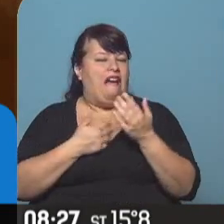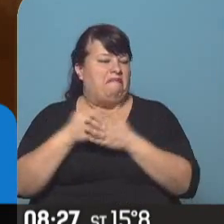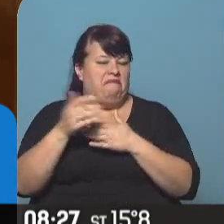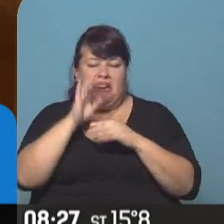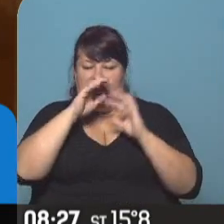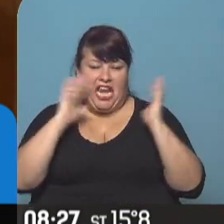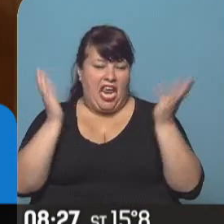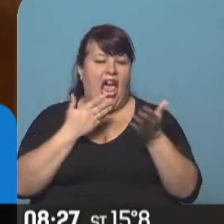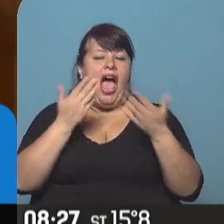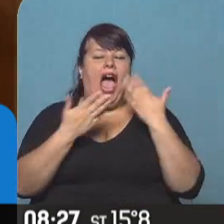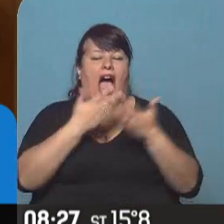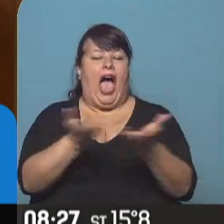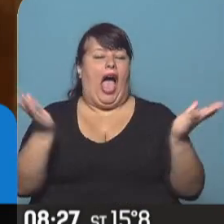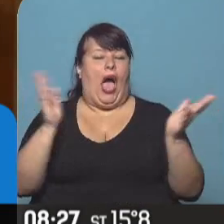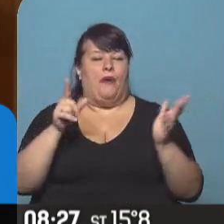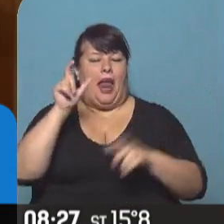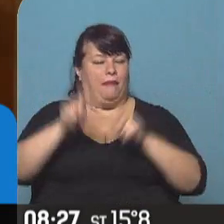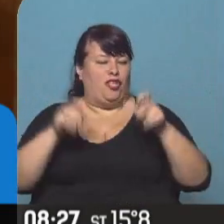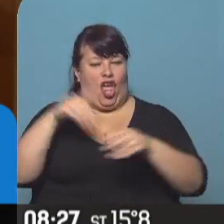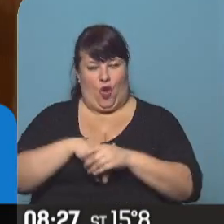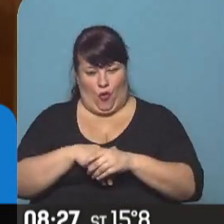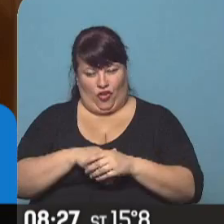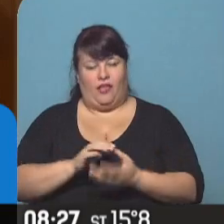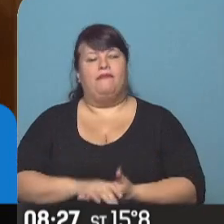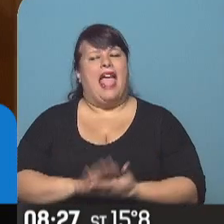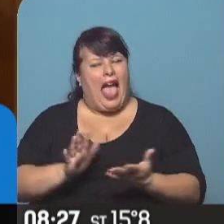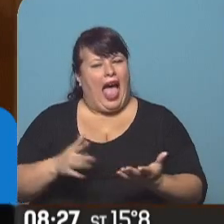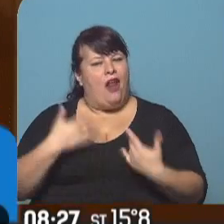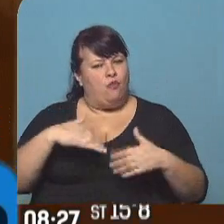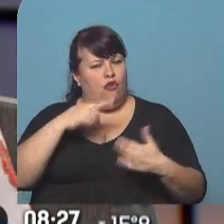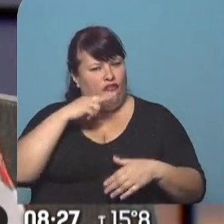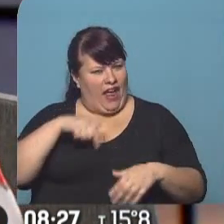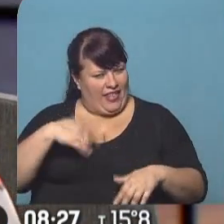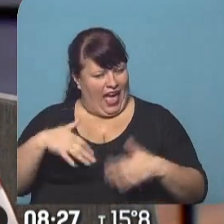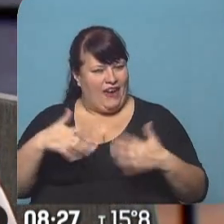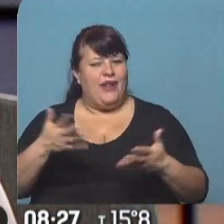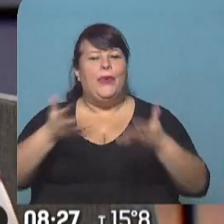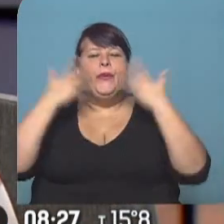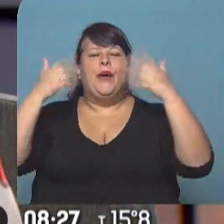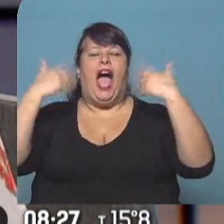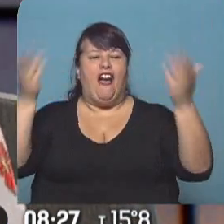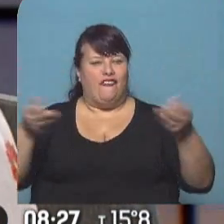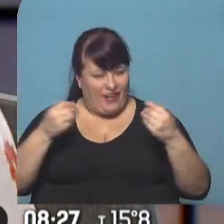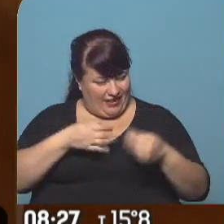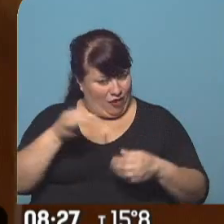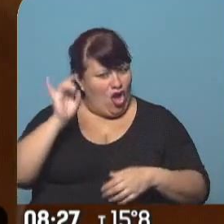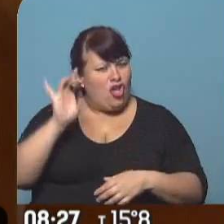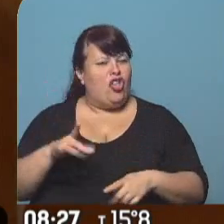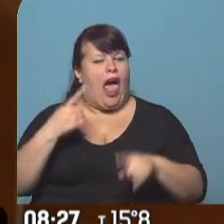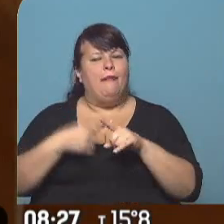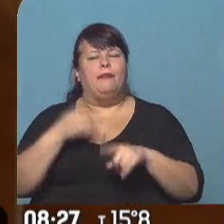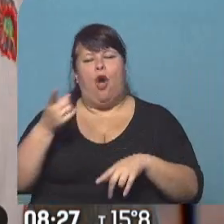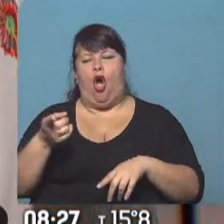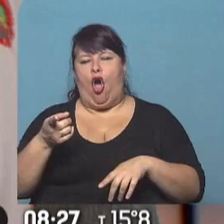negro hablando directamente con el votante claro mucho verde ahora mucho aire libre no solamente por parte